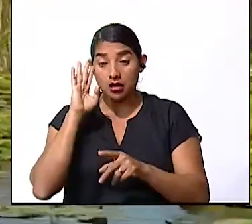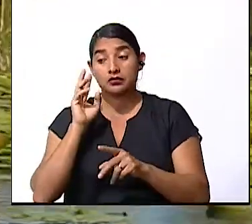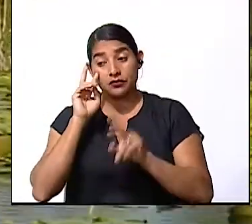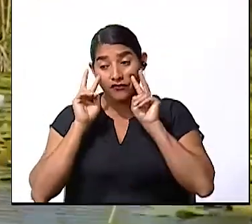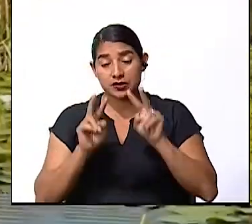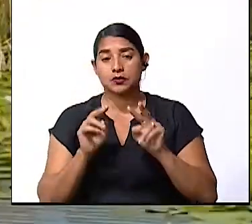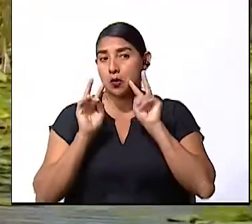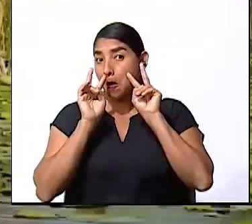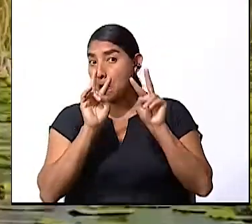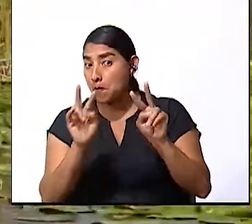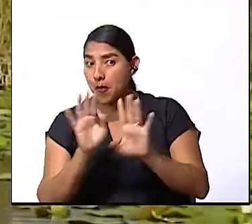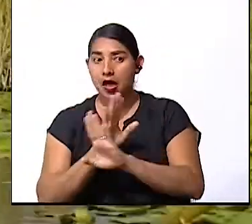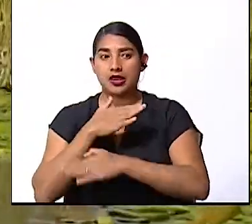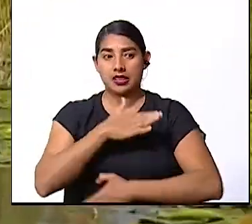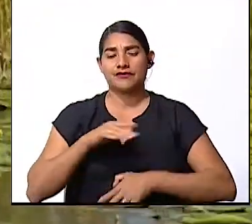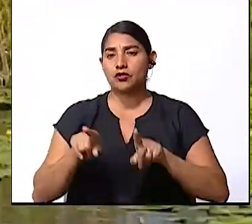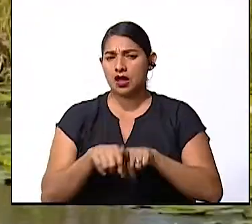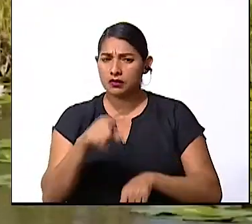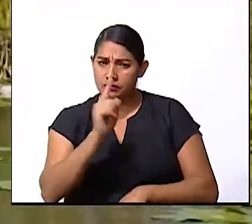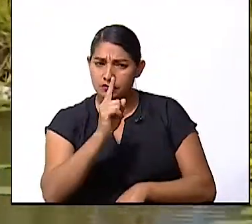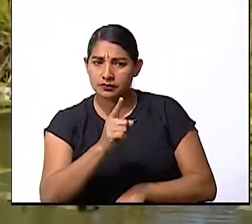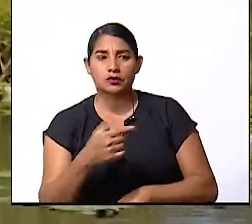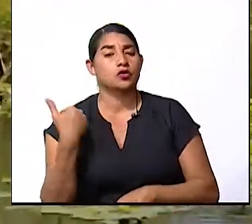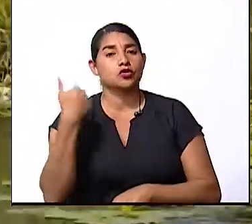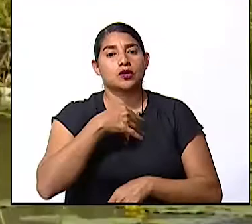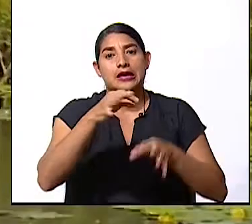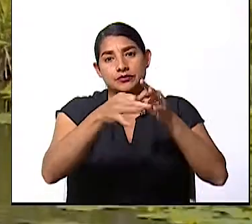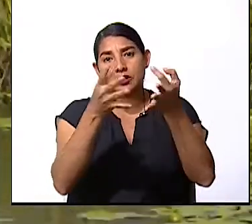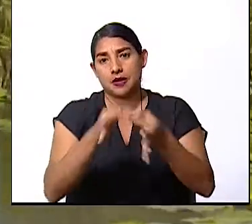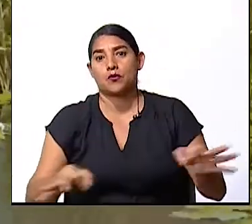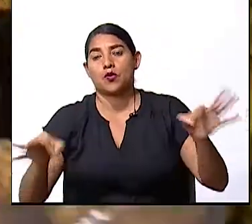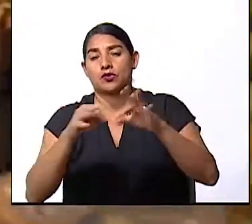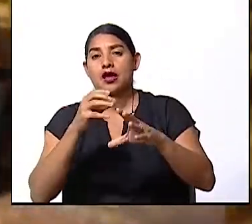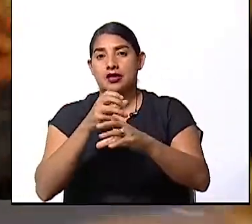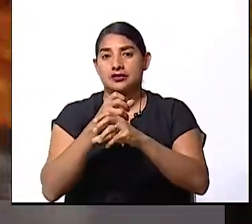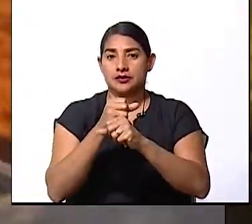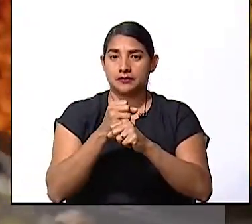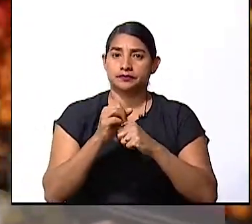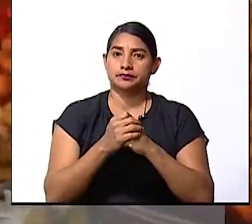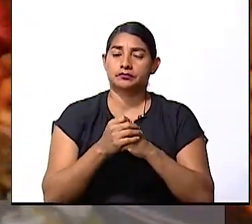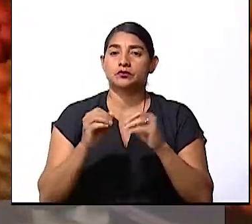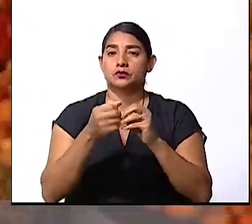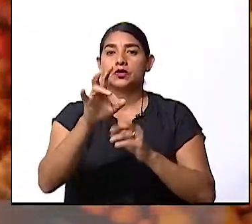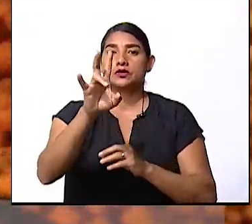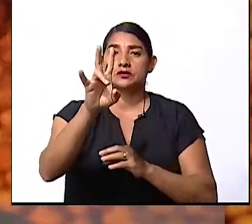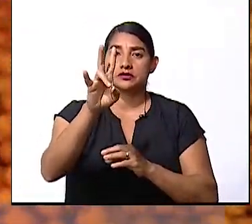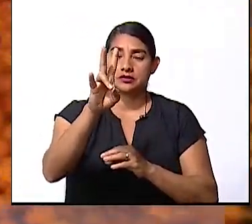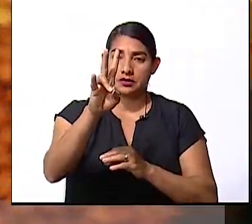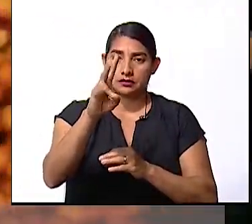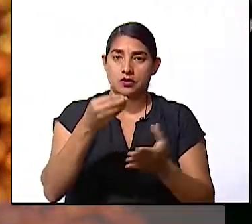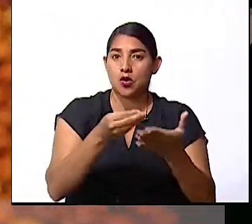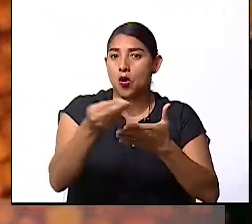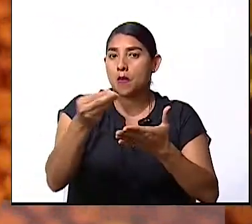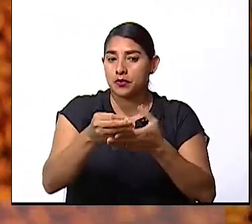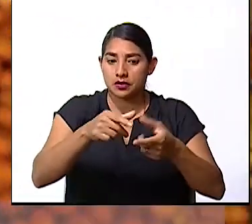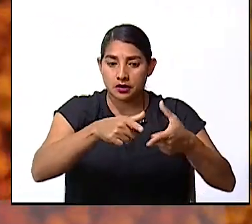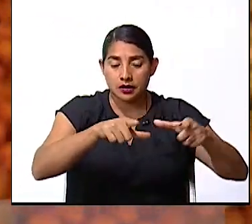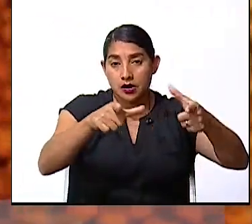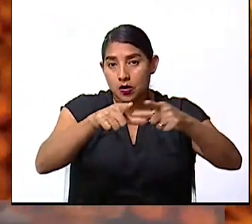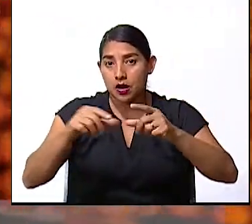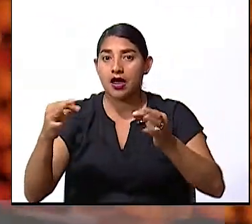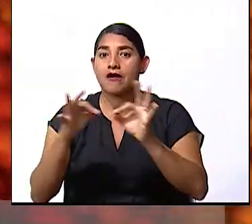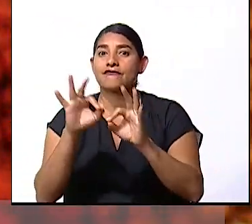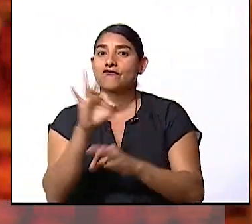y llamar la atención del que no lo haga, explicándole la importancia de hacerlo. 7. Compra comida local. De esta